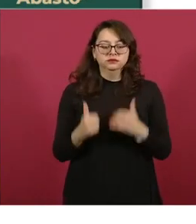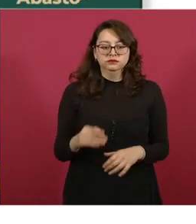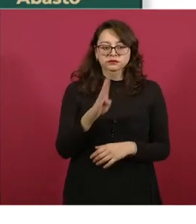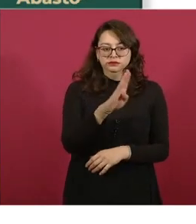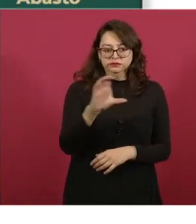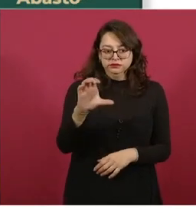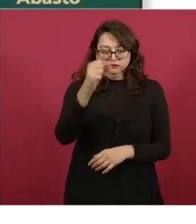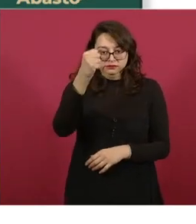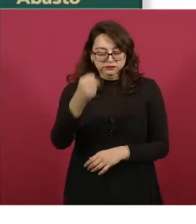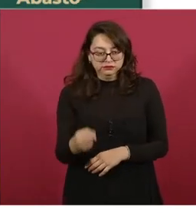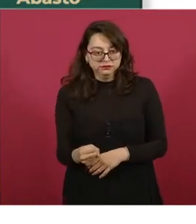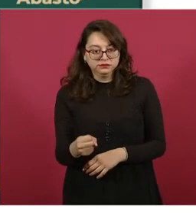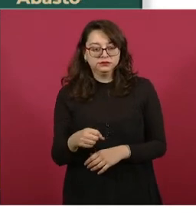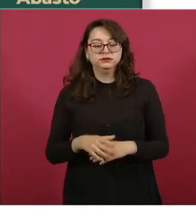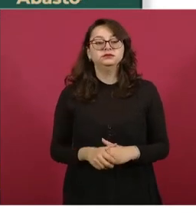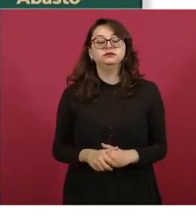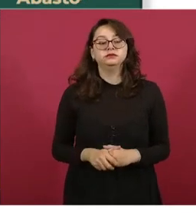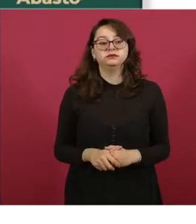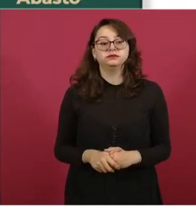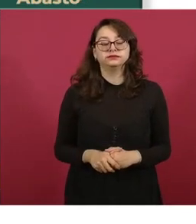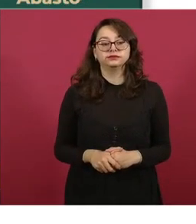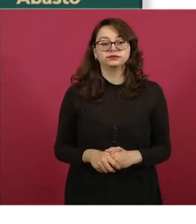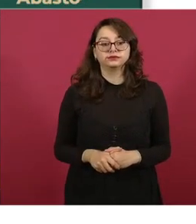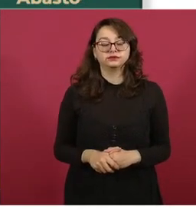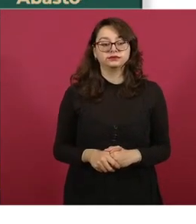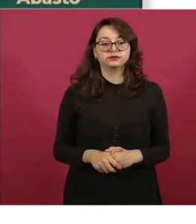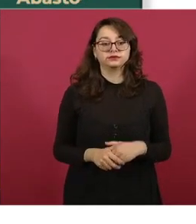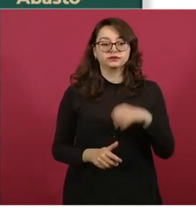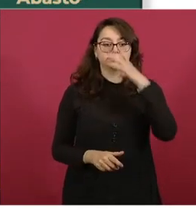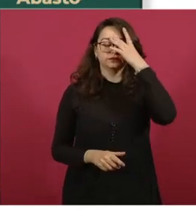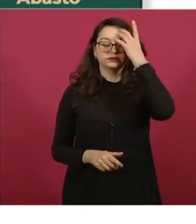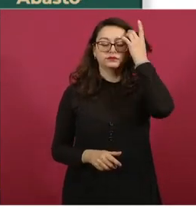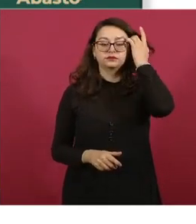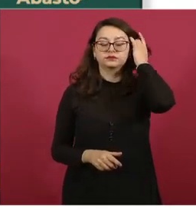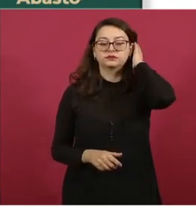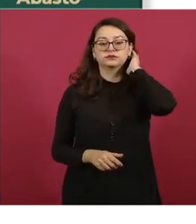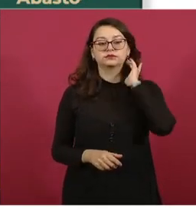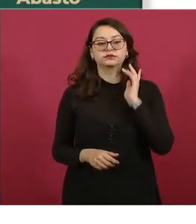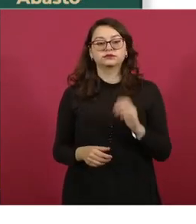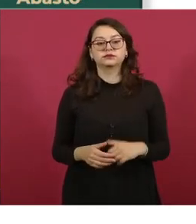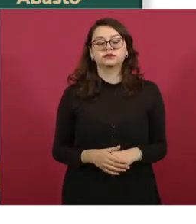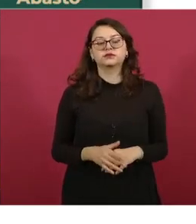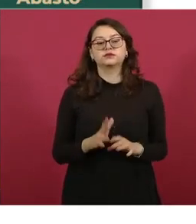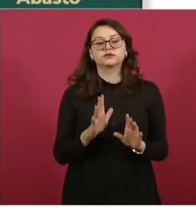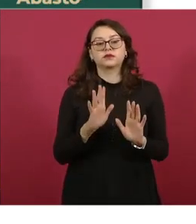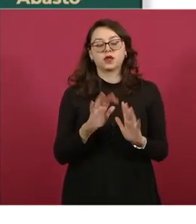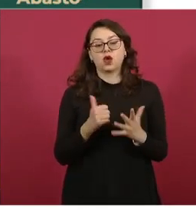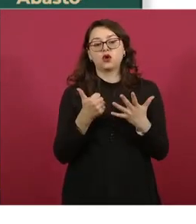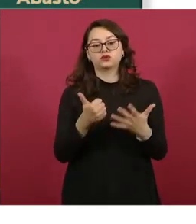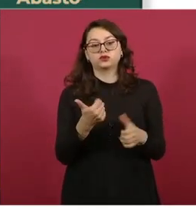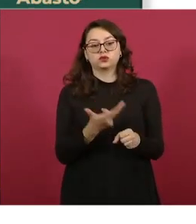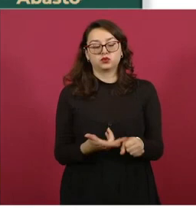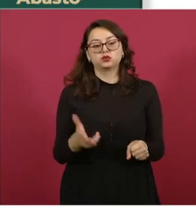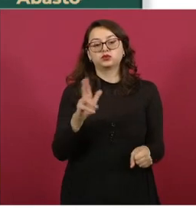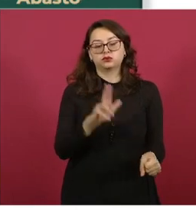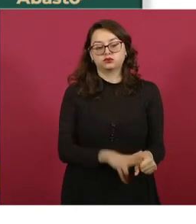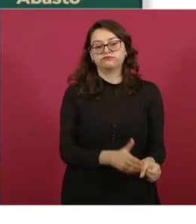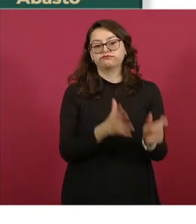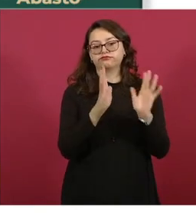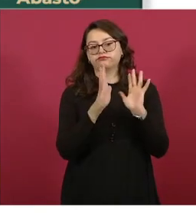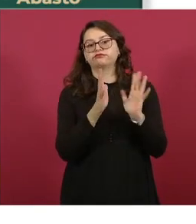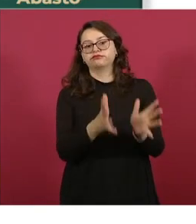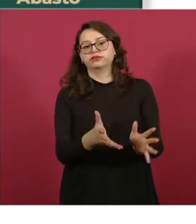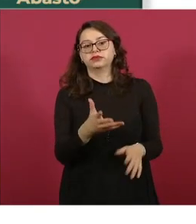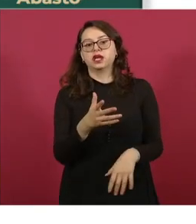California Sur, el sistema de abasto institucional opera ya en 6 de los 10 hospitales que hay